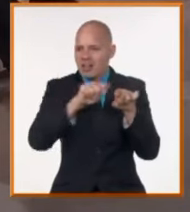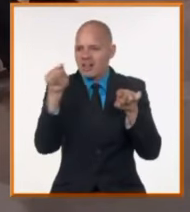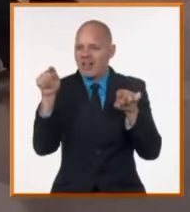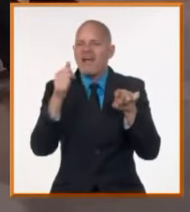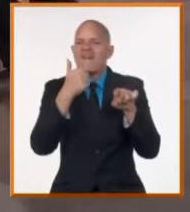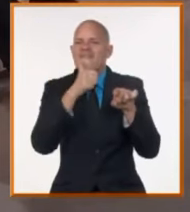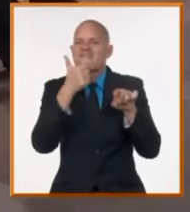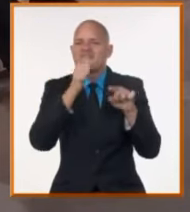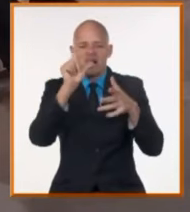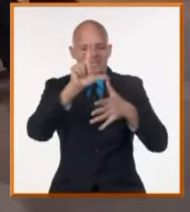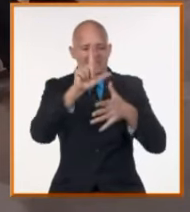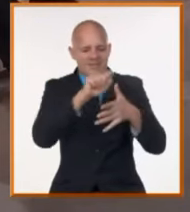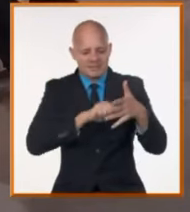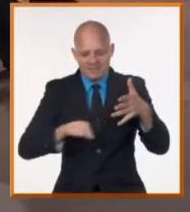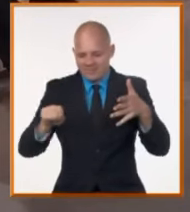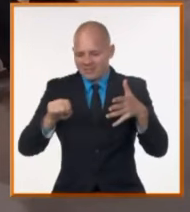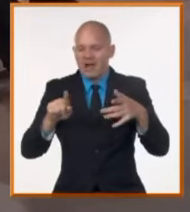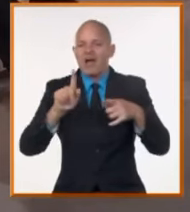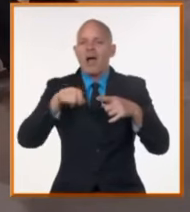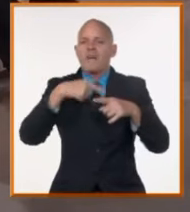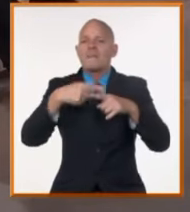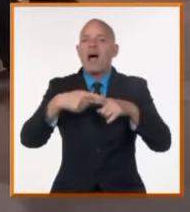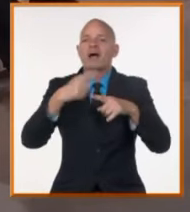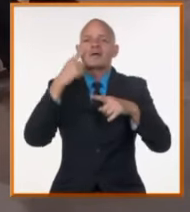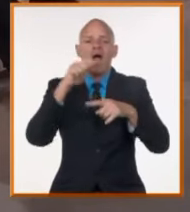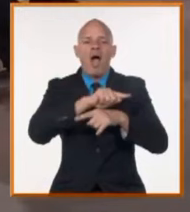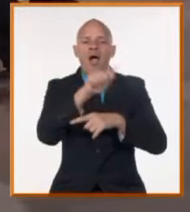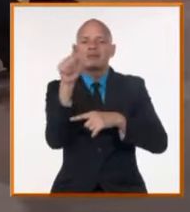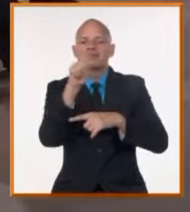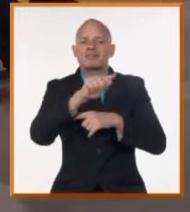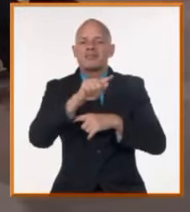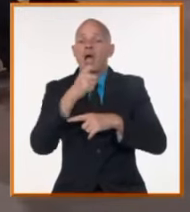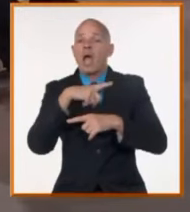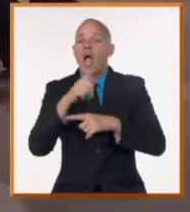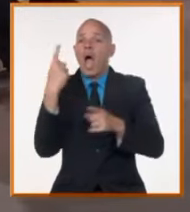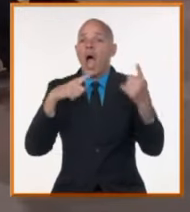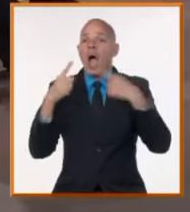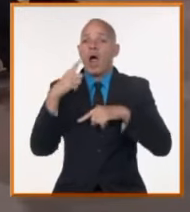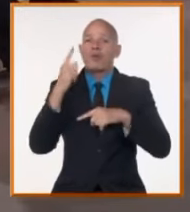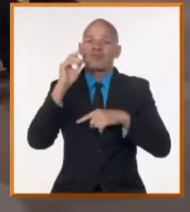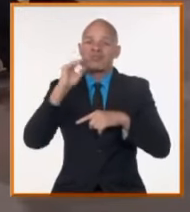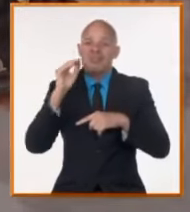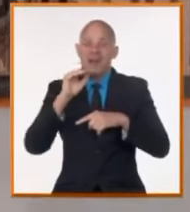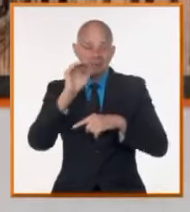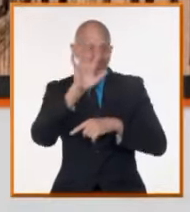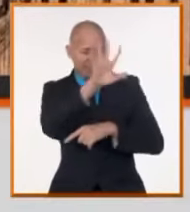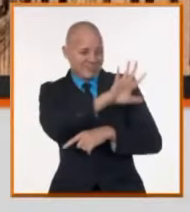en la defensa del Atlántico ante una posible invasión de Estados Unidos por parte de las